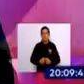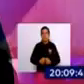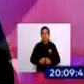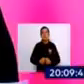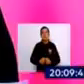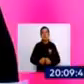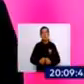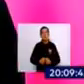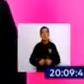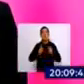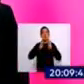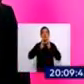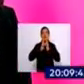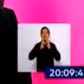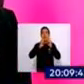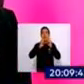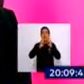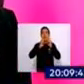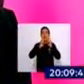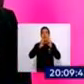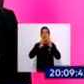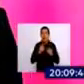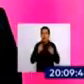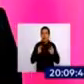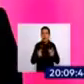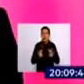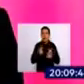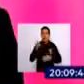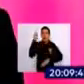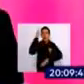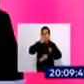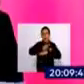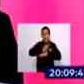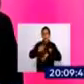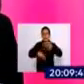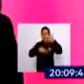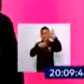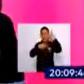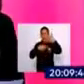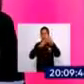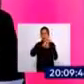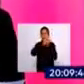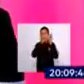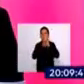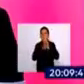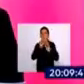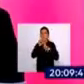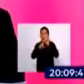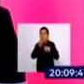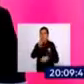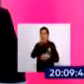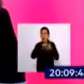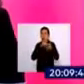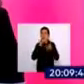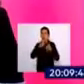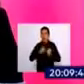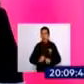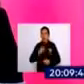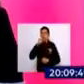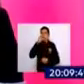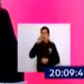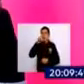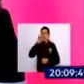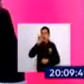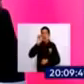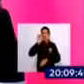Estos han sido los resultados del conteo rápido de la jornada electoral del referéndum y consulta popular 2018. El Consejo